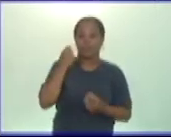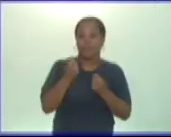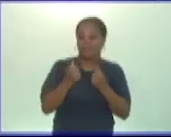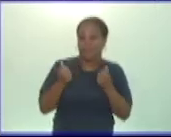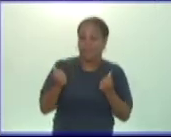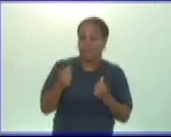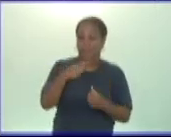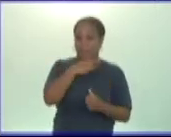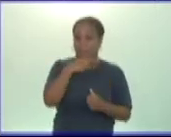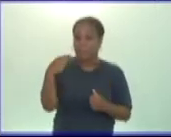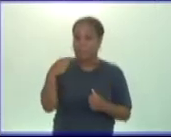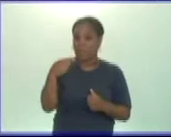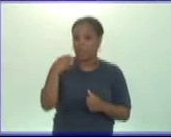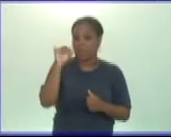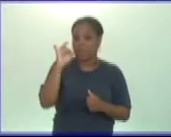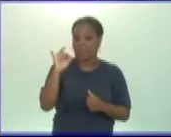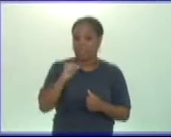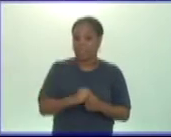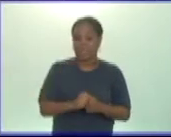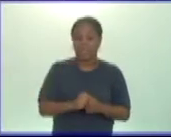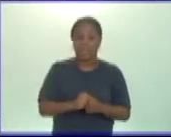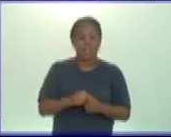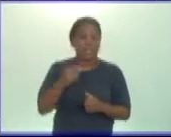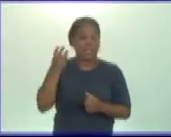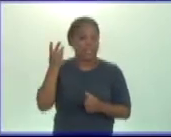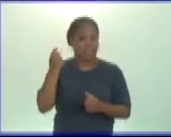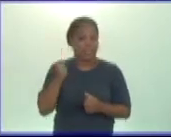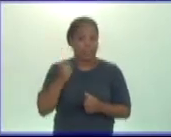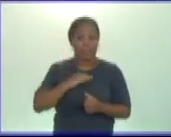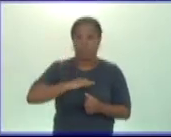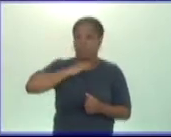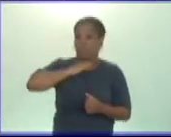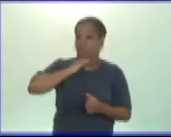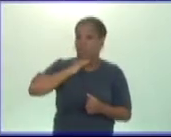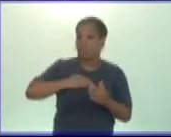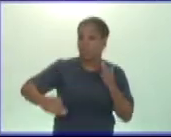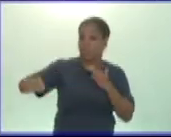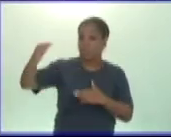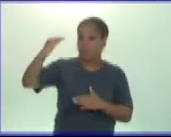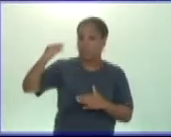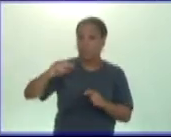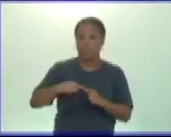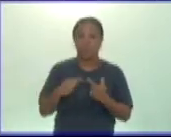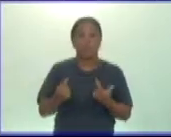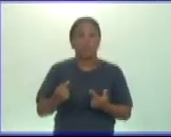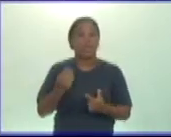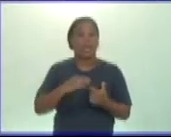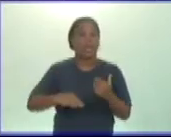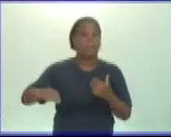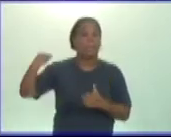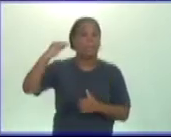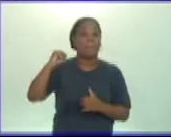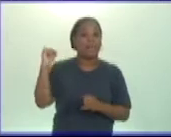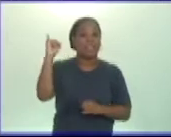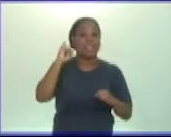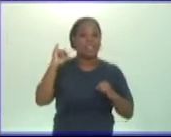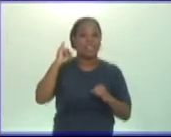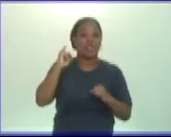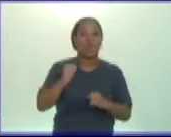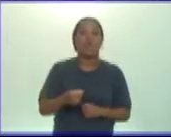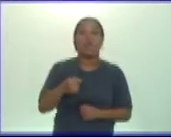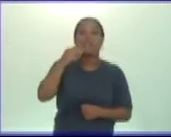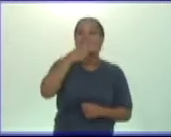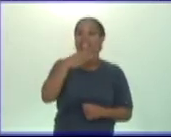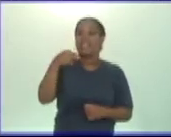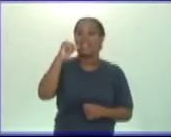pH menores que 7. El valor del exponente de la concentración es mayor porque hay más iones hidrógenos en la disolución.